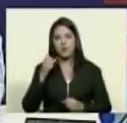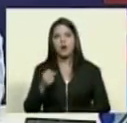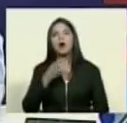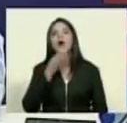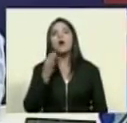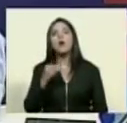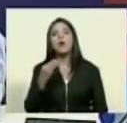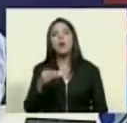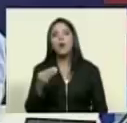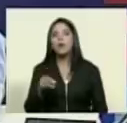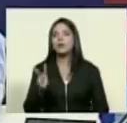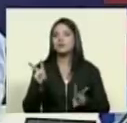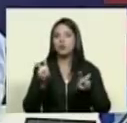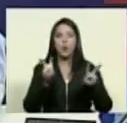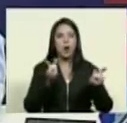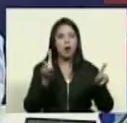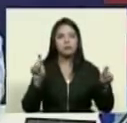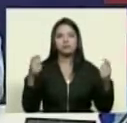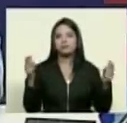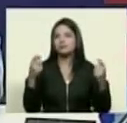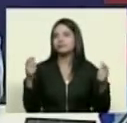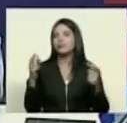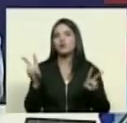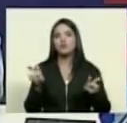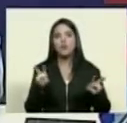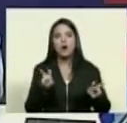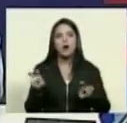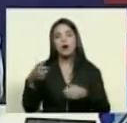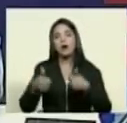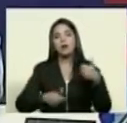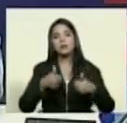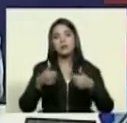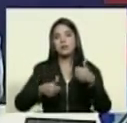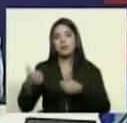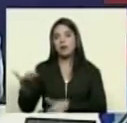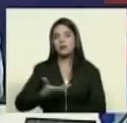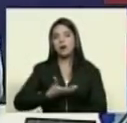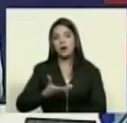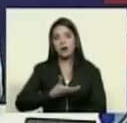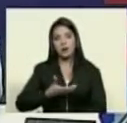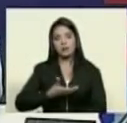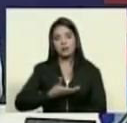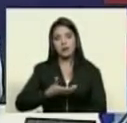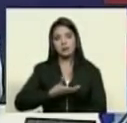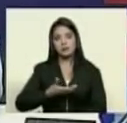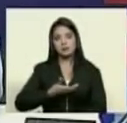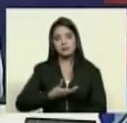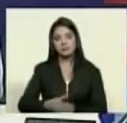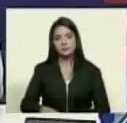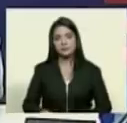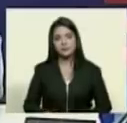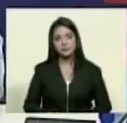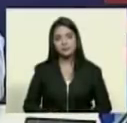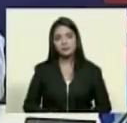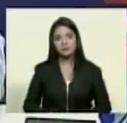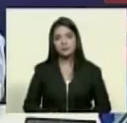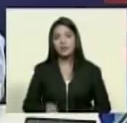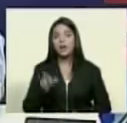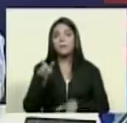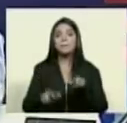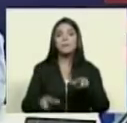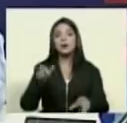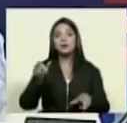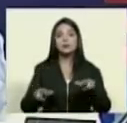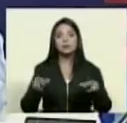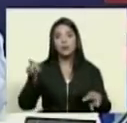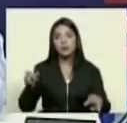jóvenes, renovó casi toda su plantilla de candidatos de alcaldesas y alcaldes, gente